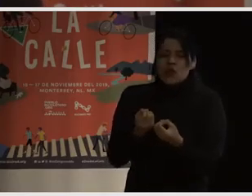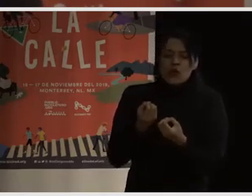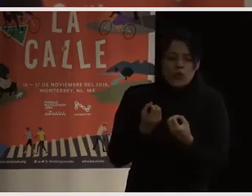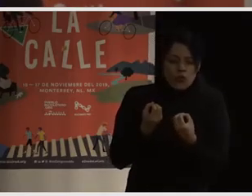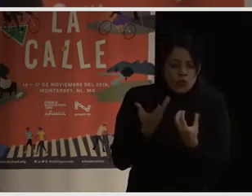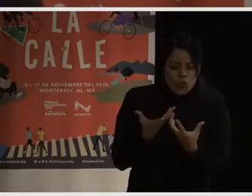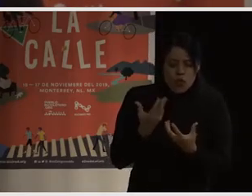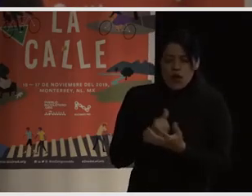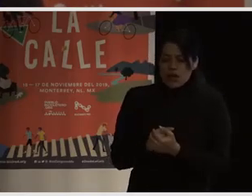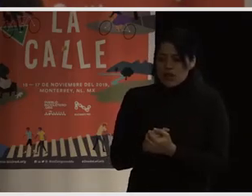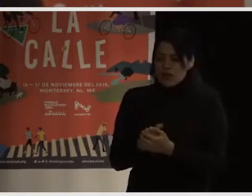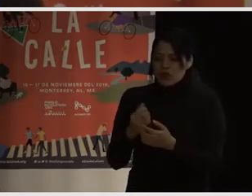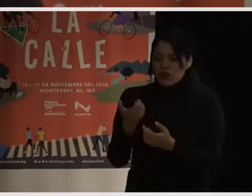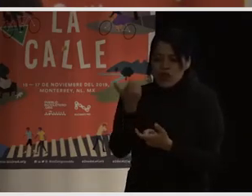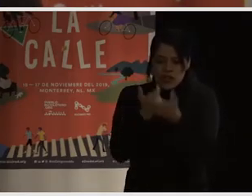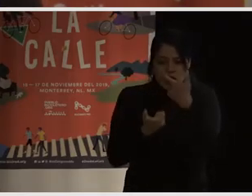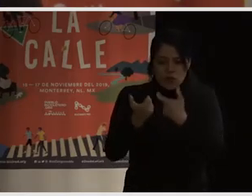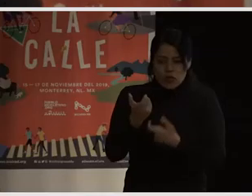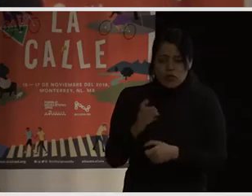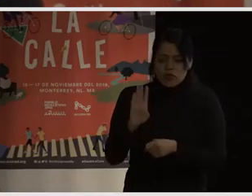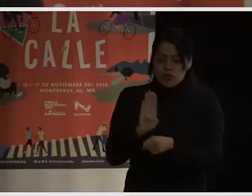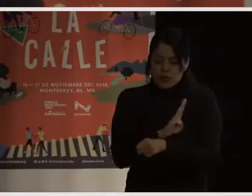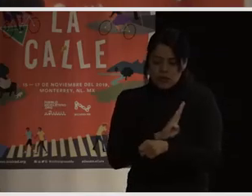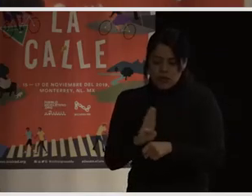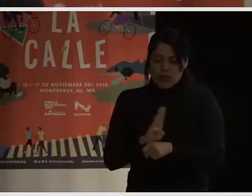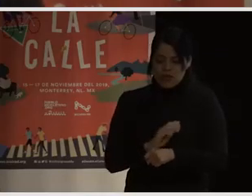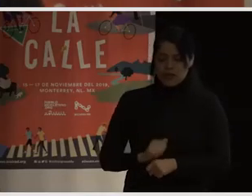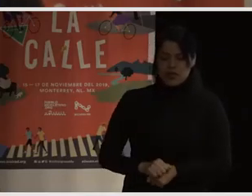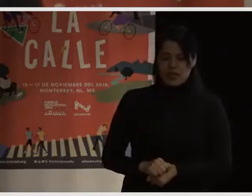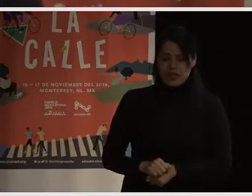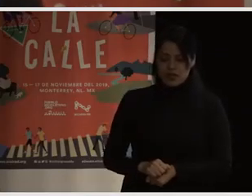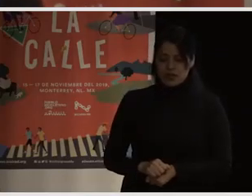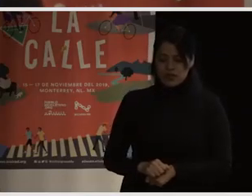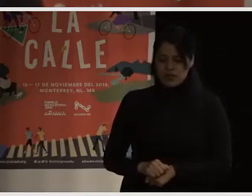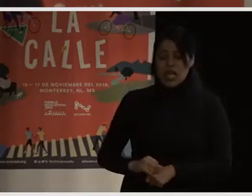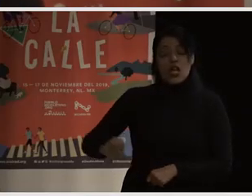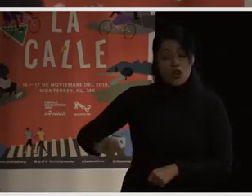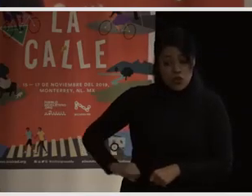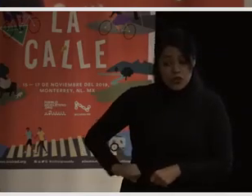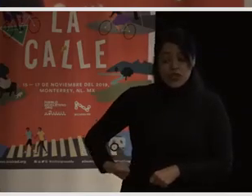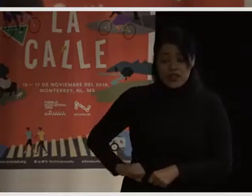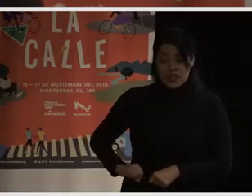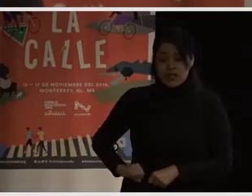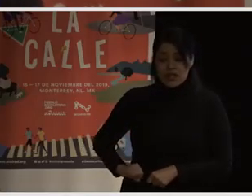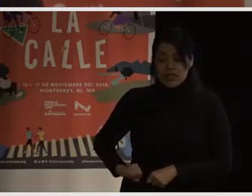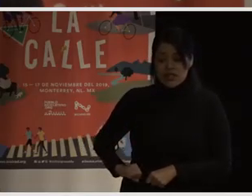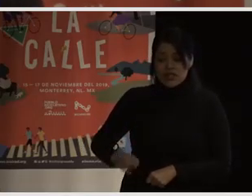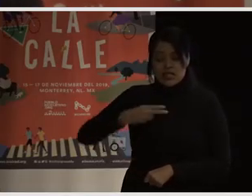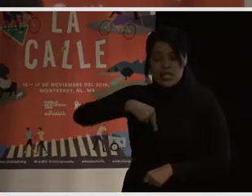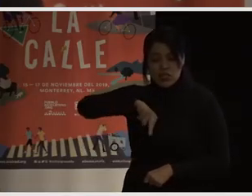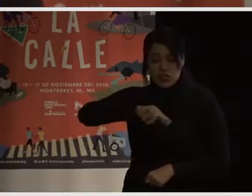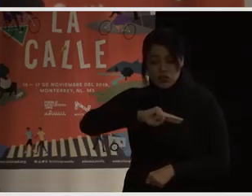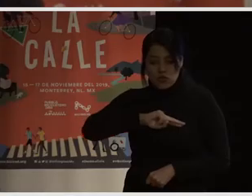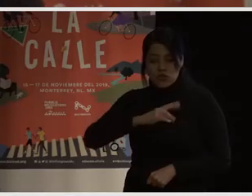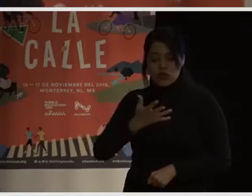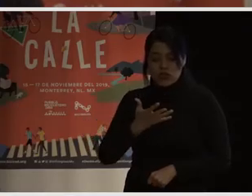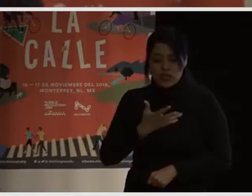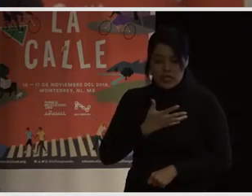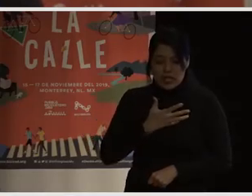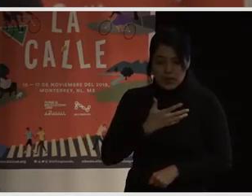ayuntamientos al estado pues son ellos mismos entonces es lo interesante de todo esto es que nosotros generamos una